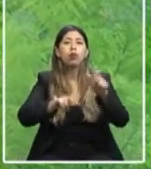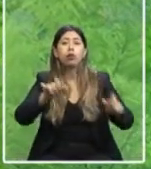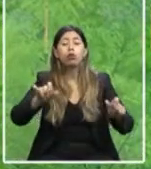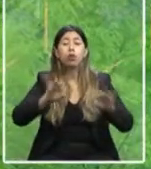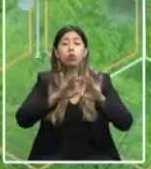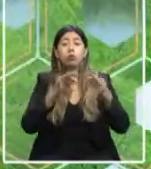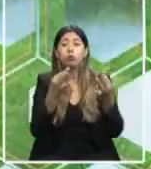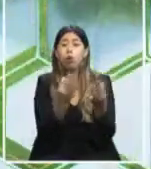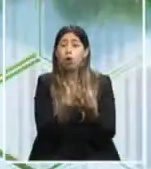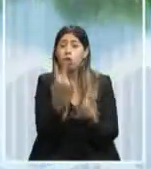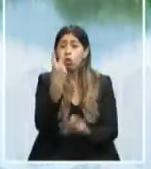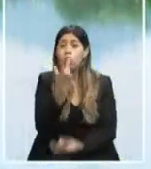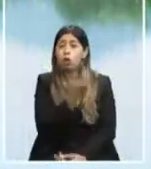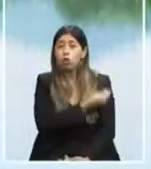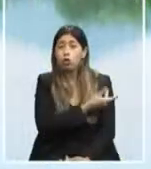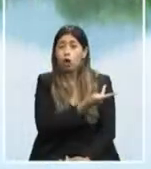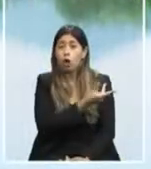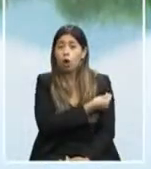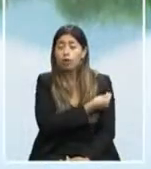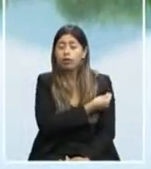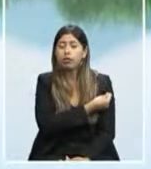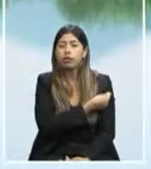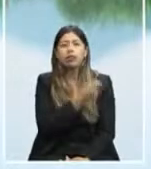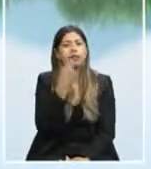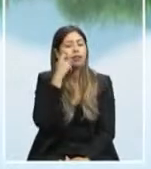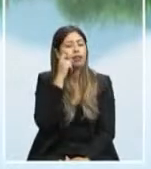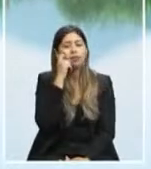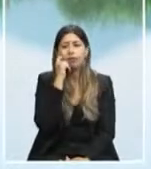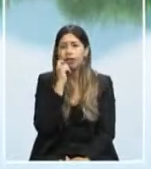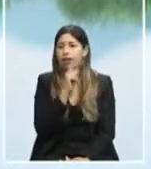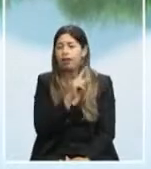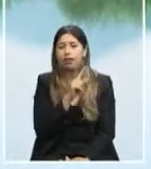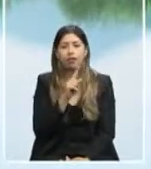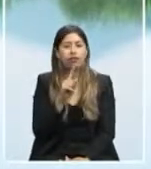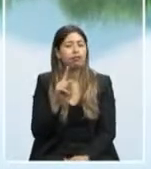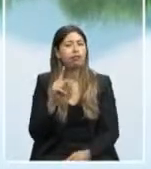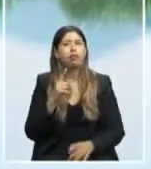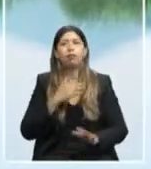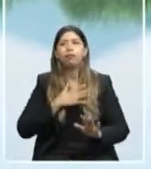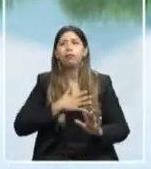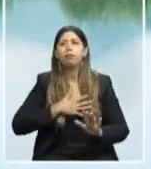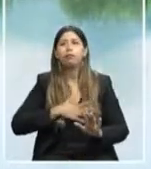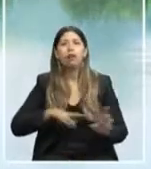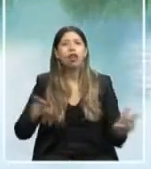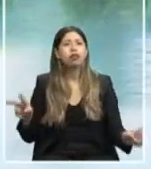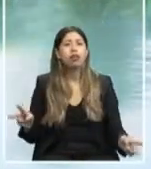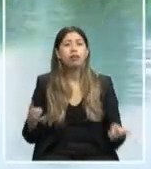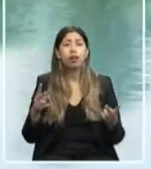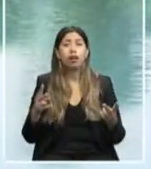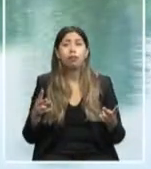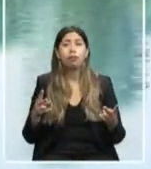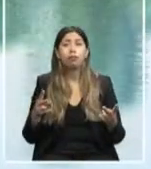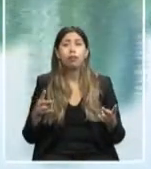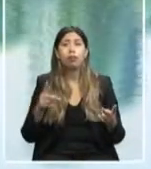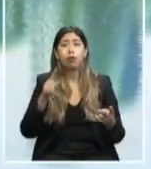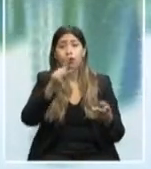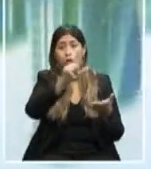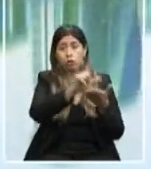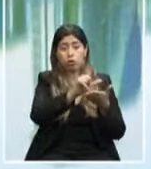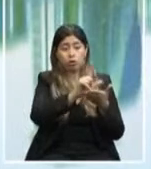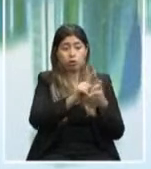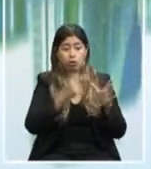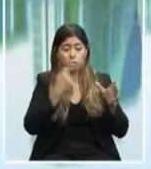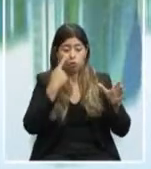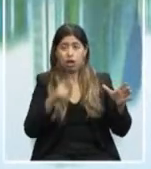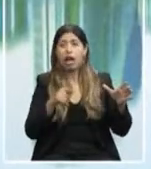vacunada, al menos con dos dosis, no quiere decir, como retrata esta caricatura, que por estar en un lugar en donde mis pies